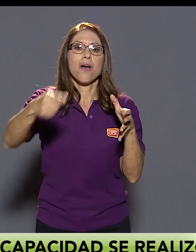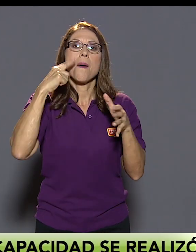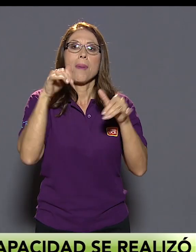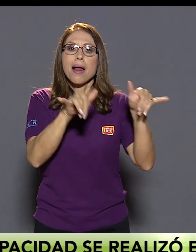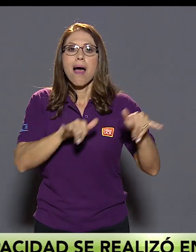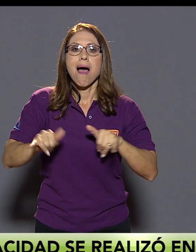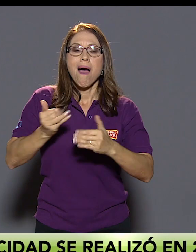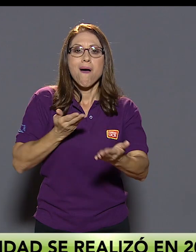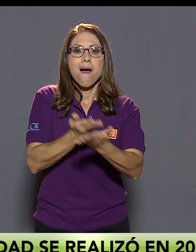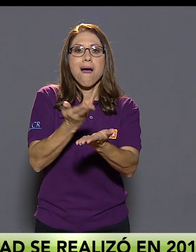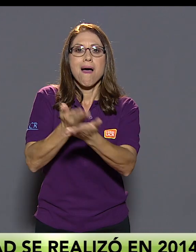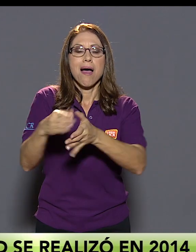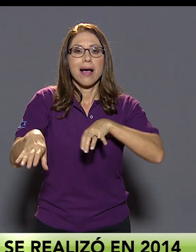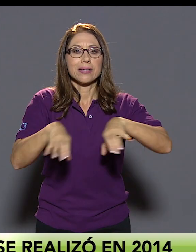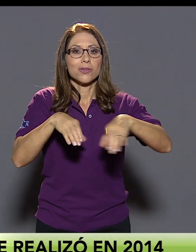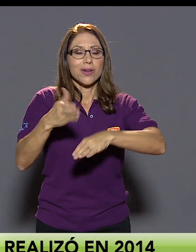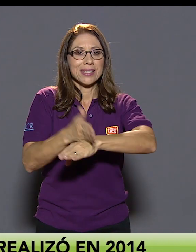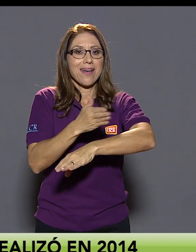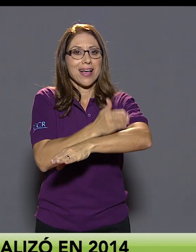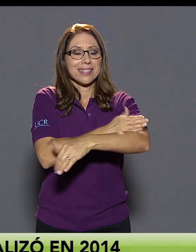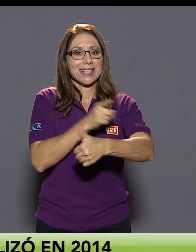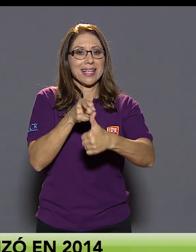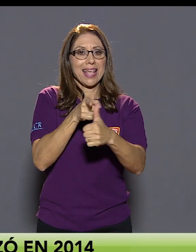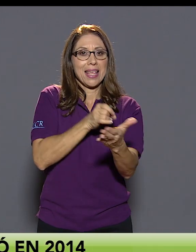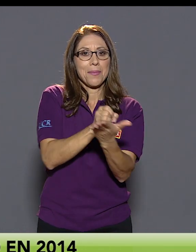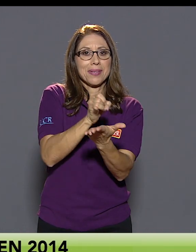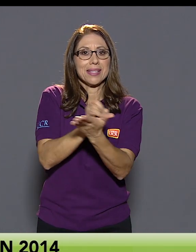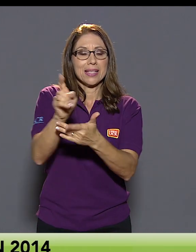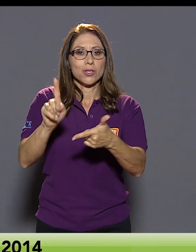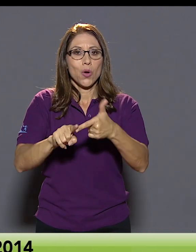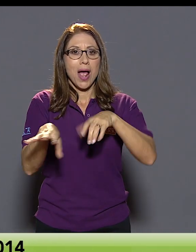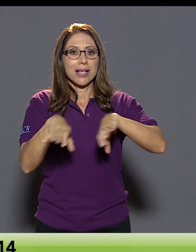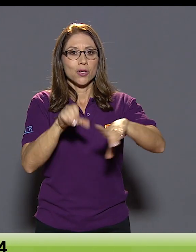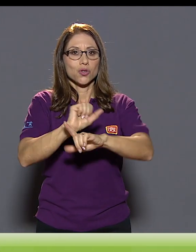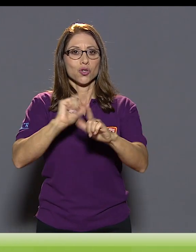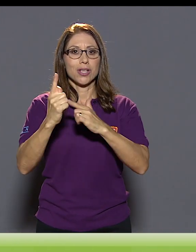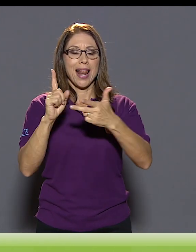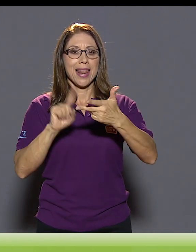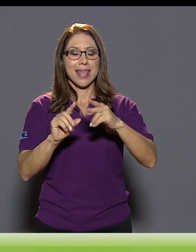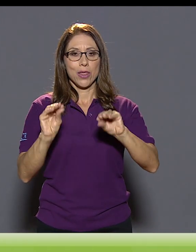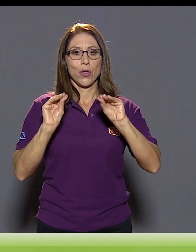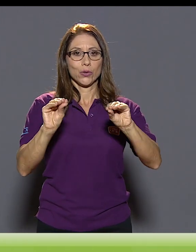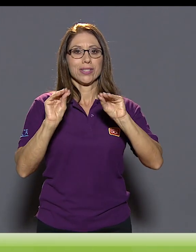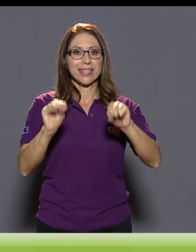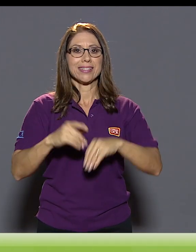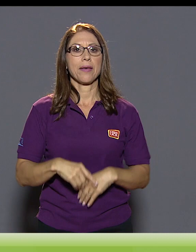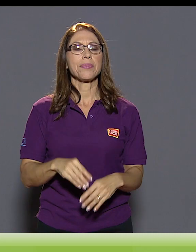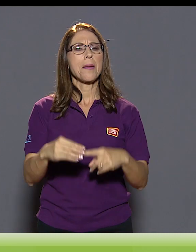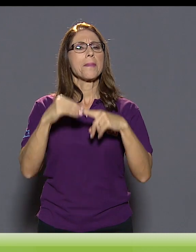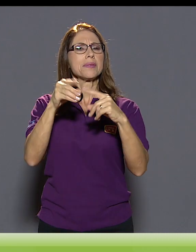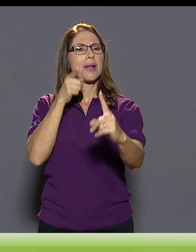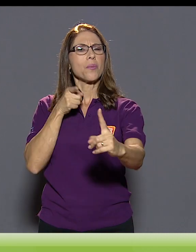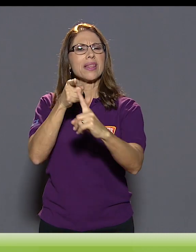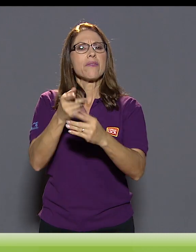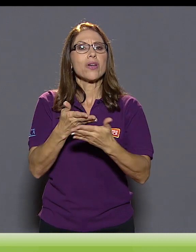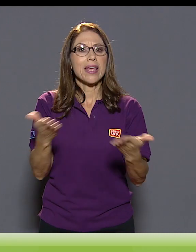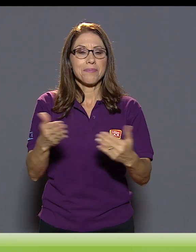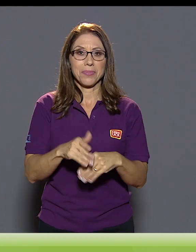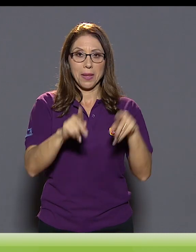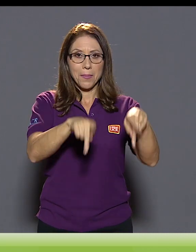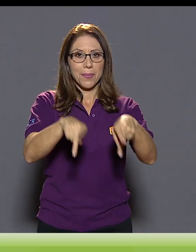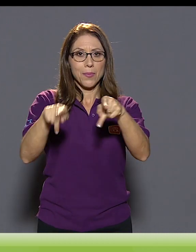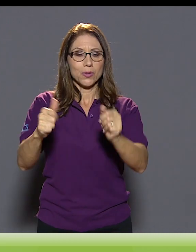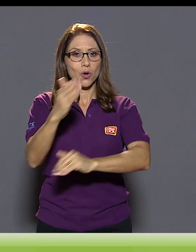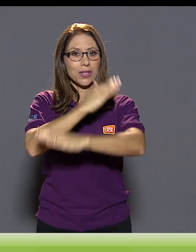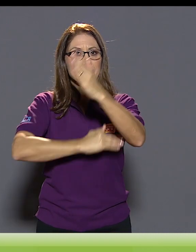sus acciones y avances en investigación, acción social y docencia. Esto con el objetivo principal de garantizar